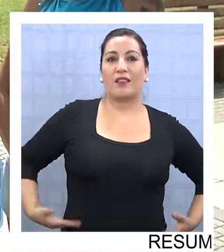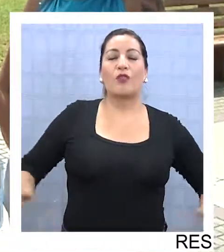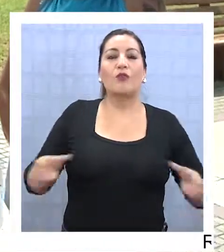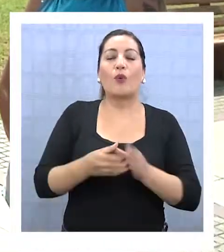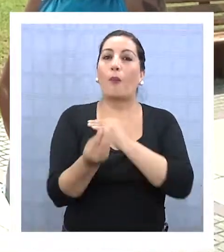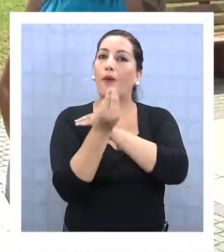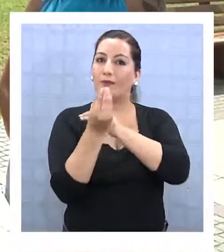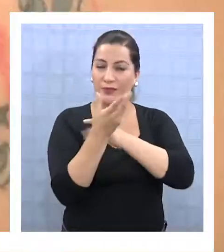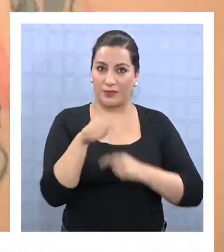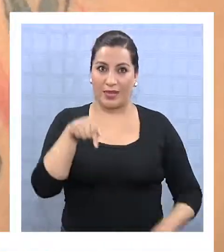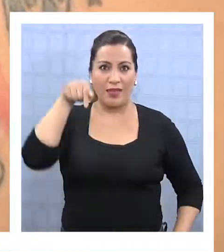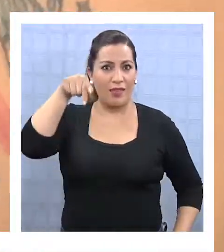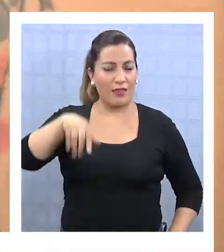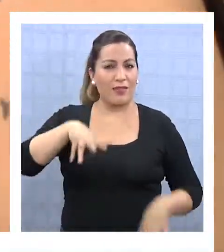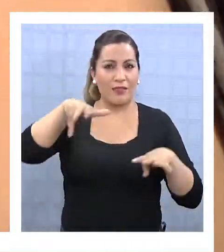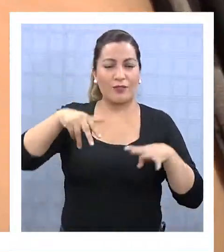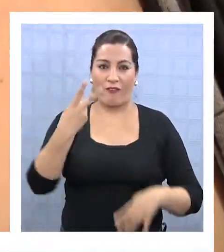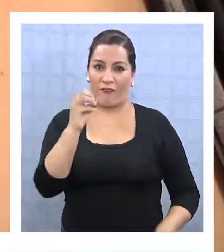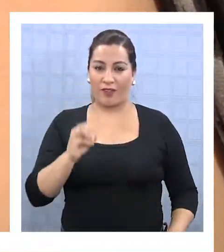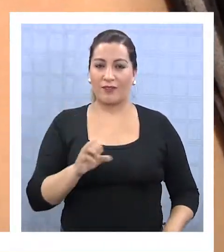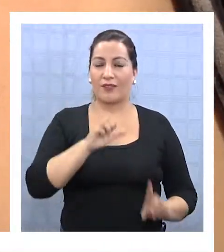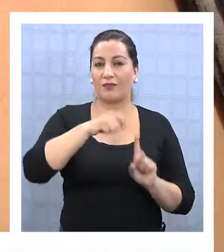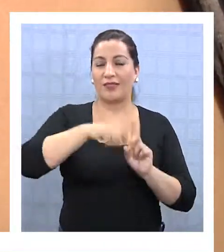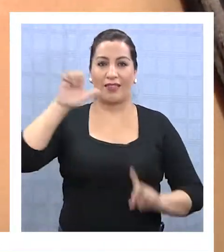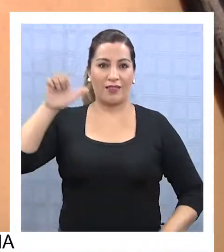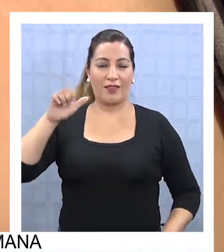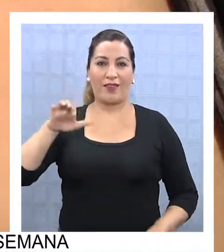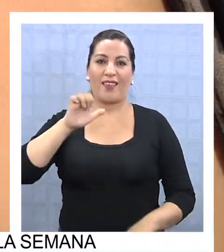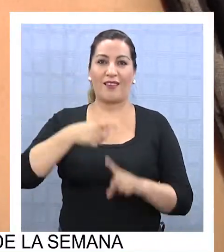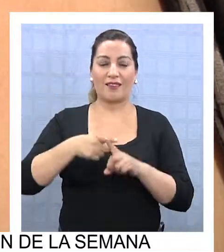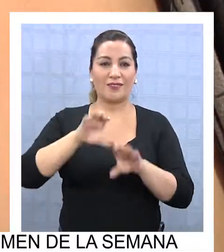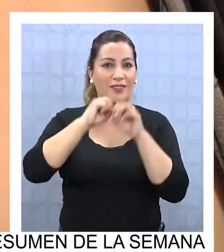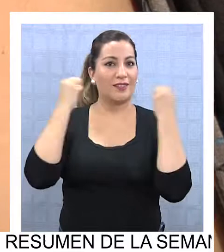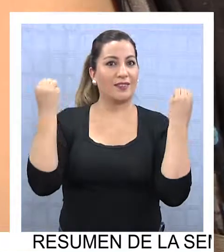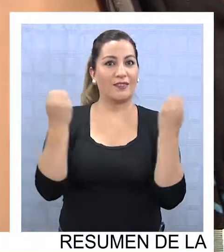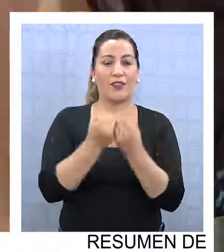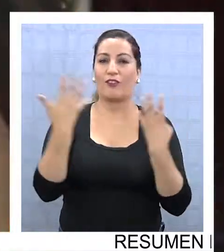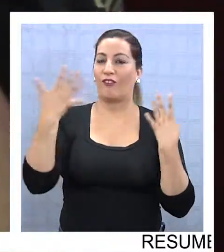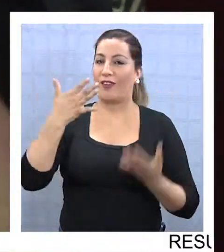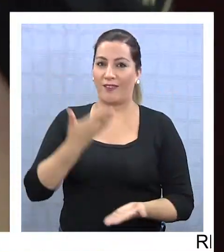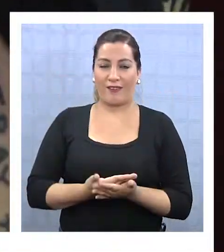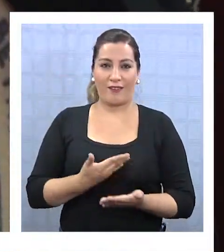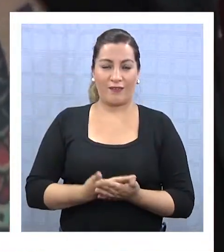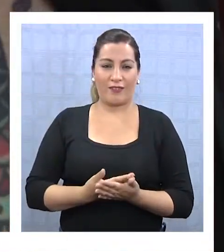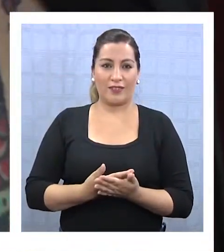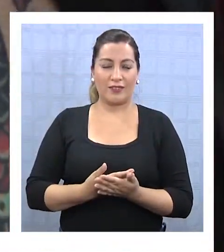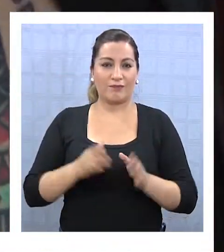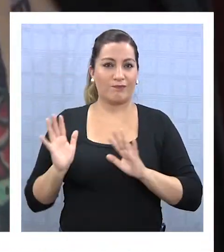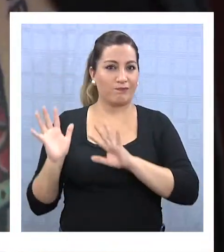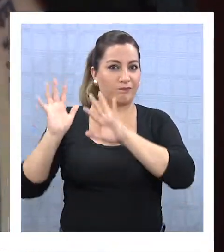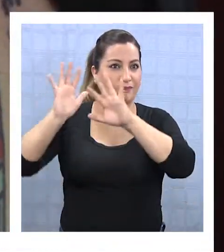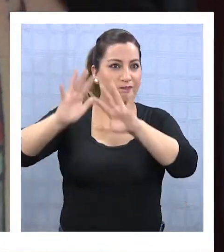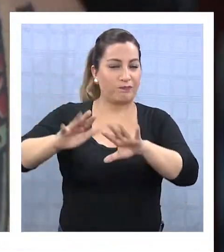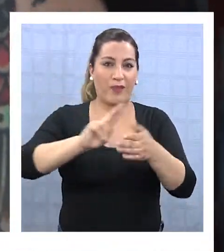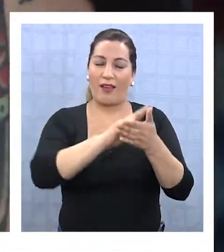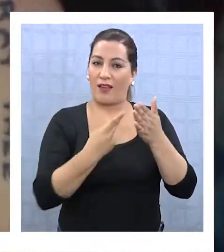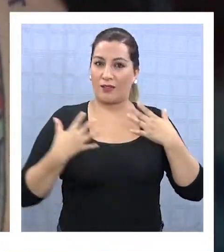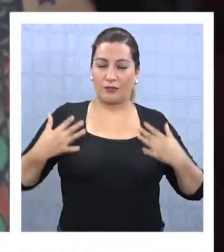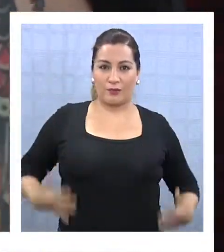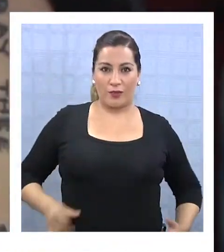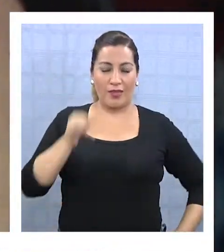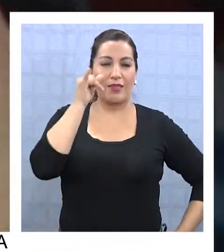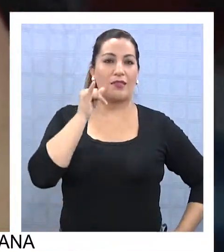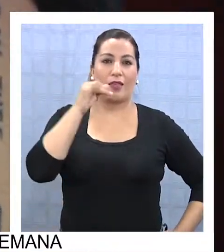gastronomía. Este 19 y 20 de enero en el ex estadio Cabancha, novena versión de la Convención de Tatuajes y Arte Corporal